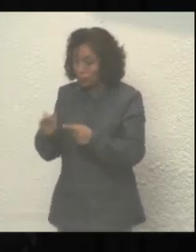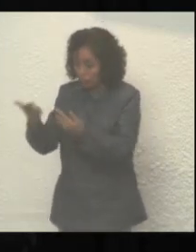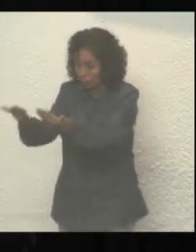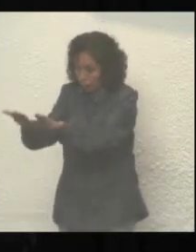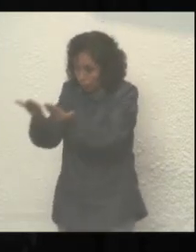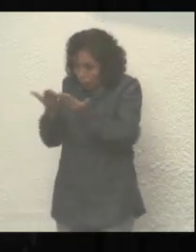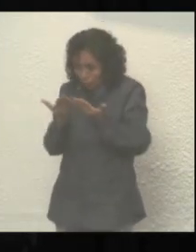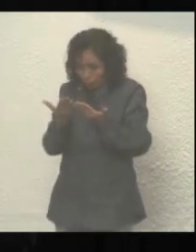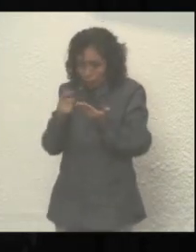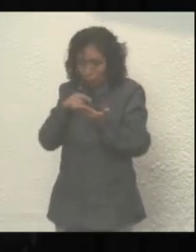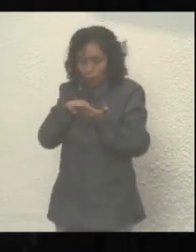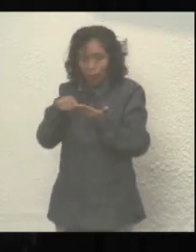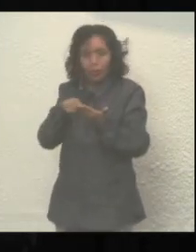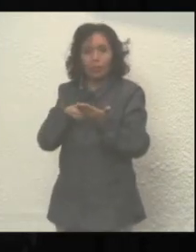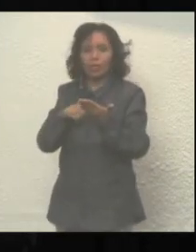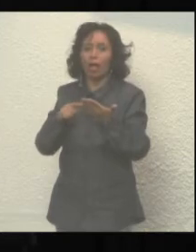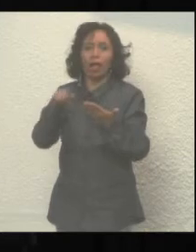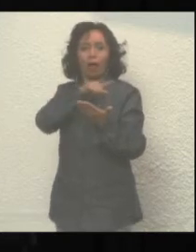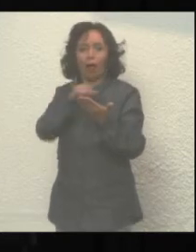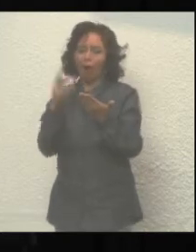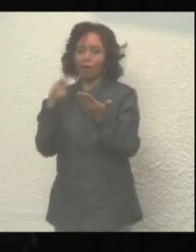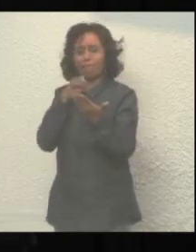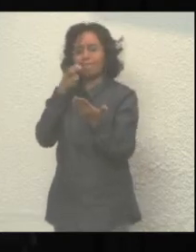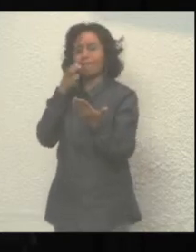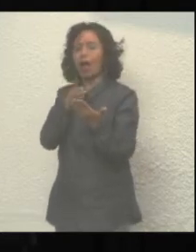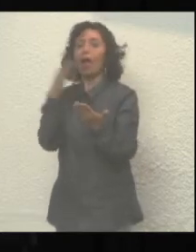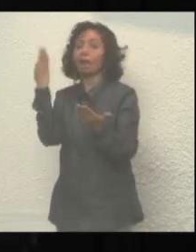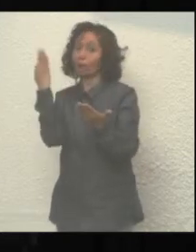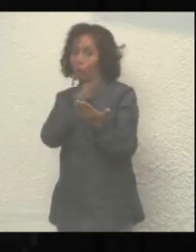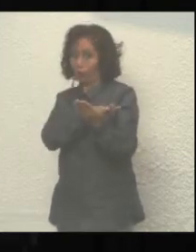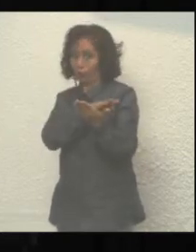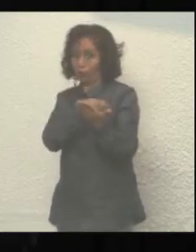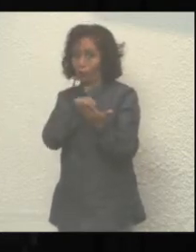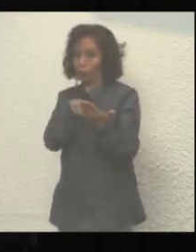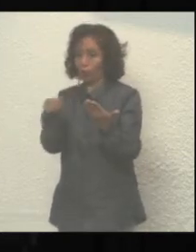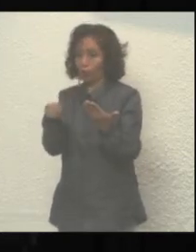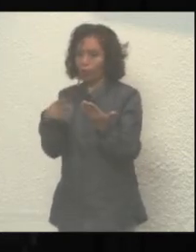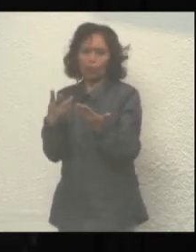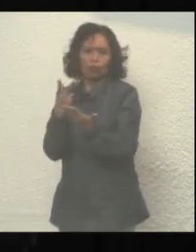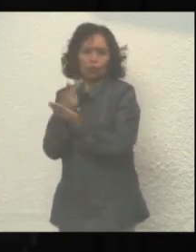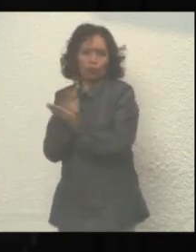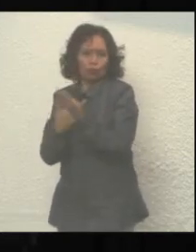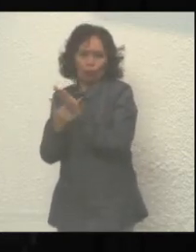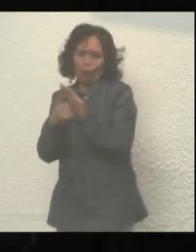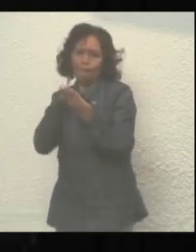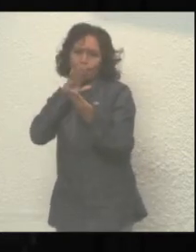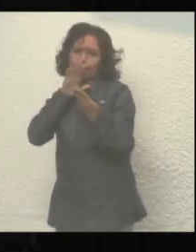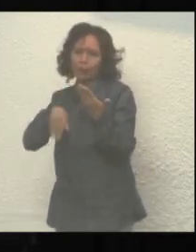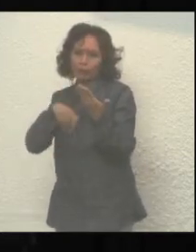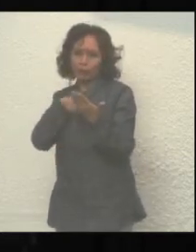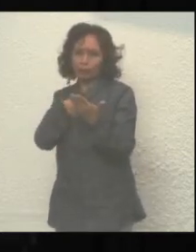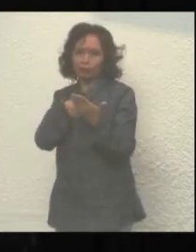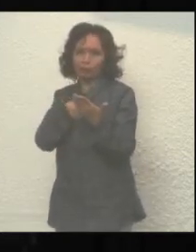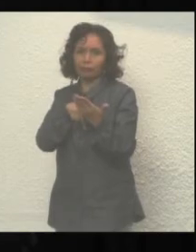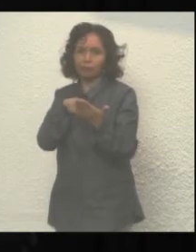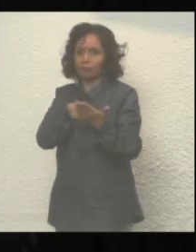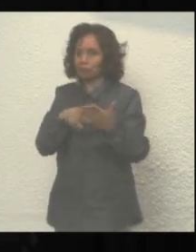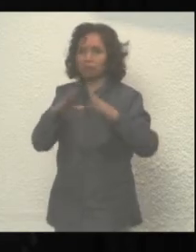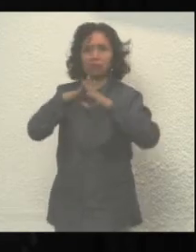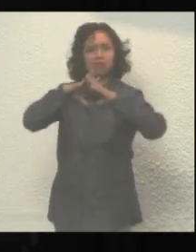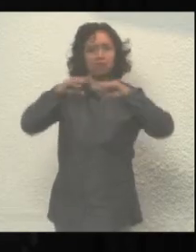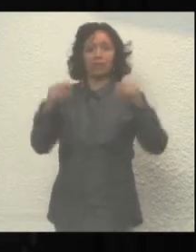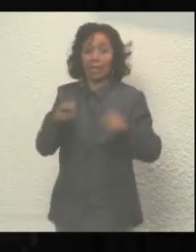propuestas no son merecedoras del reconocimiento o de que no representan propuesta alguna, declarará desierto el